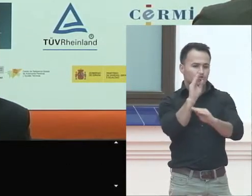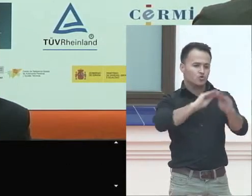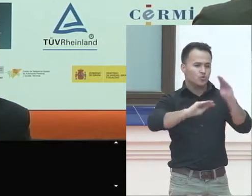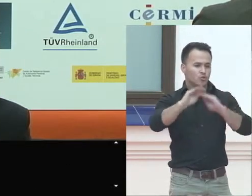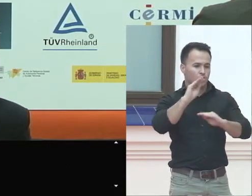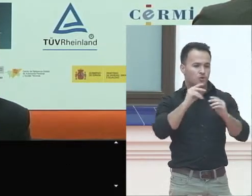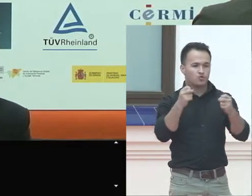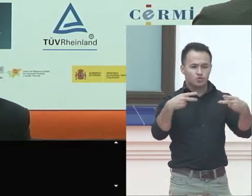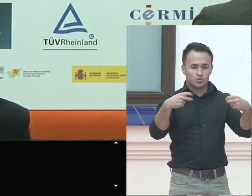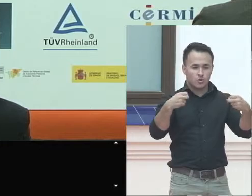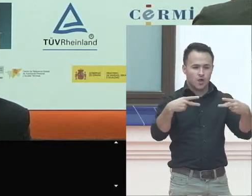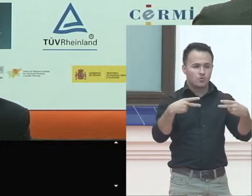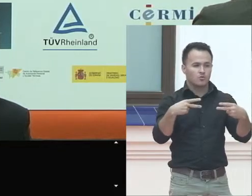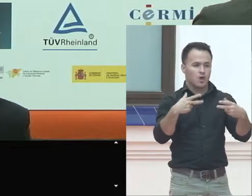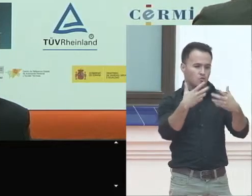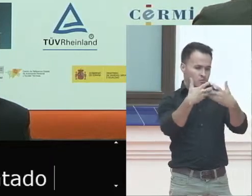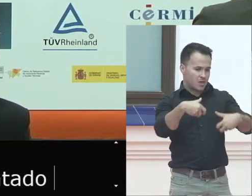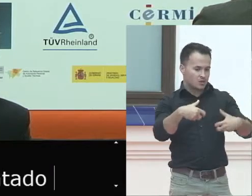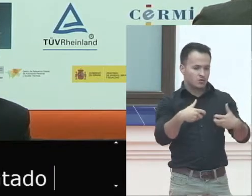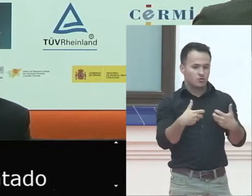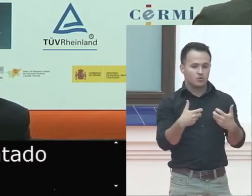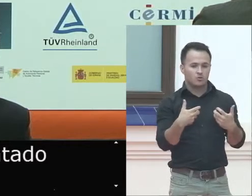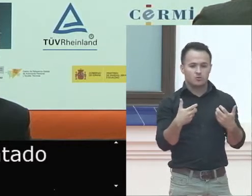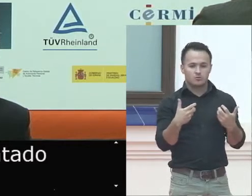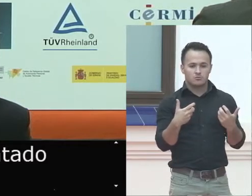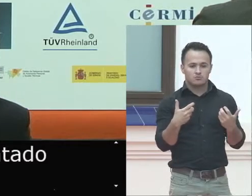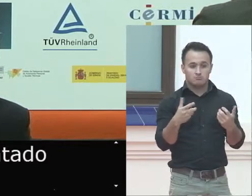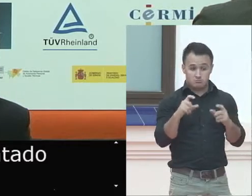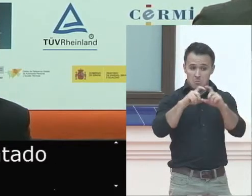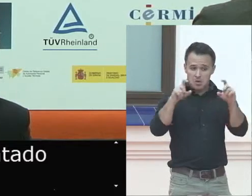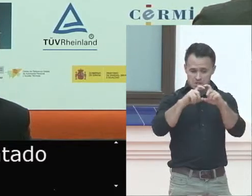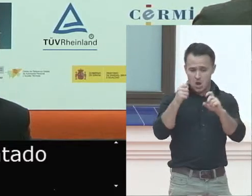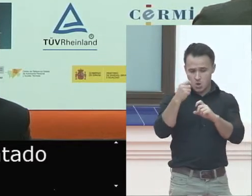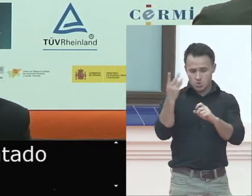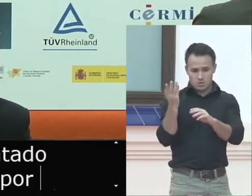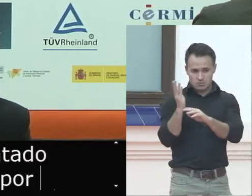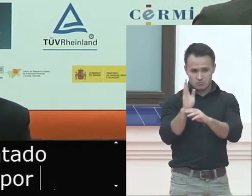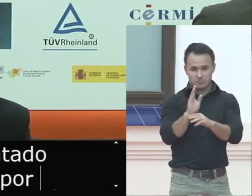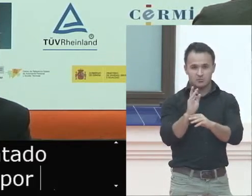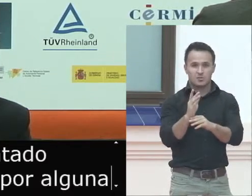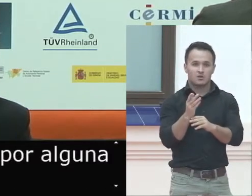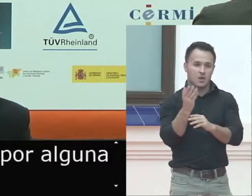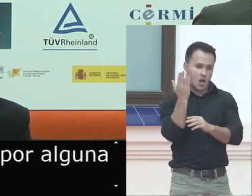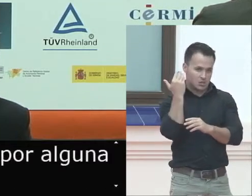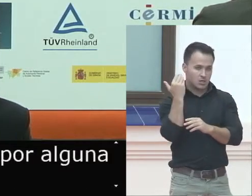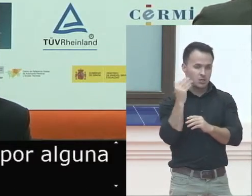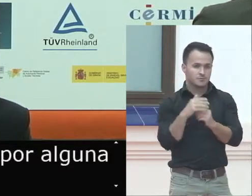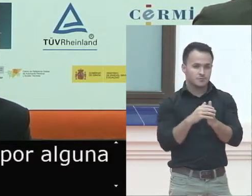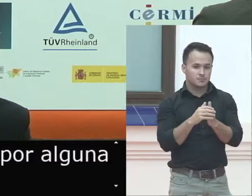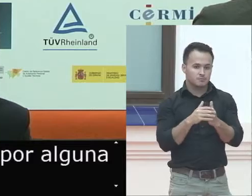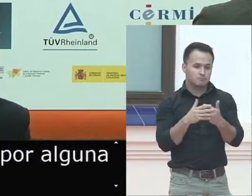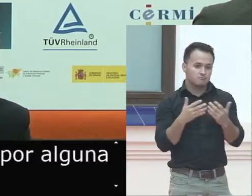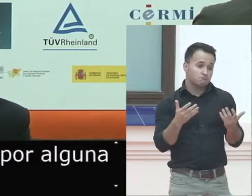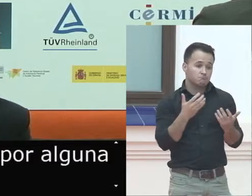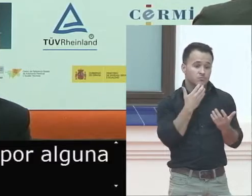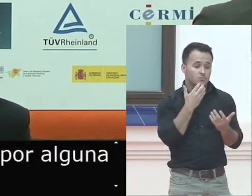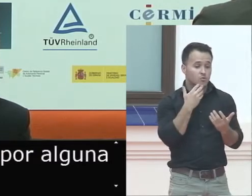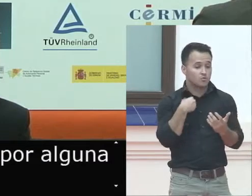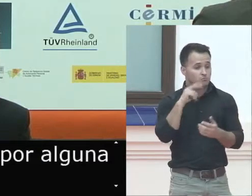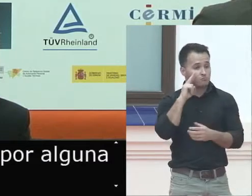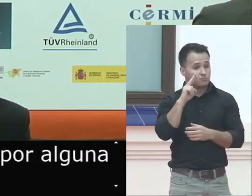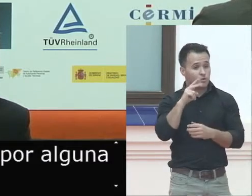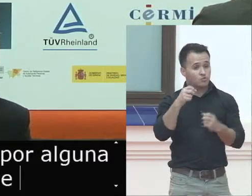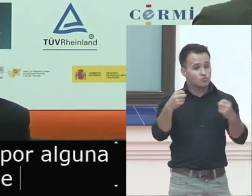soluciones de subtitulado automático por alguna empresa en alguna de las sesiones de ayer. O sea, por ejemplo, yo he visto que